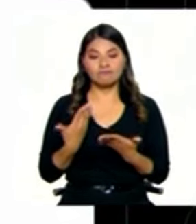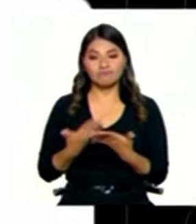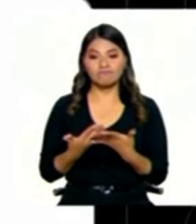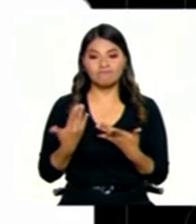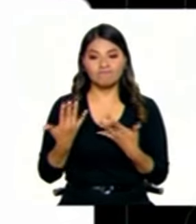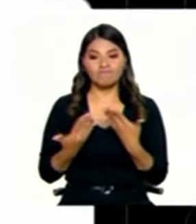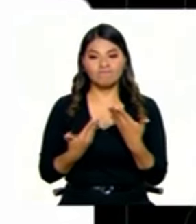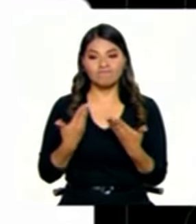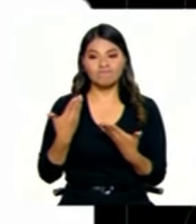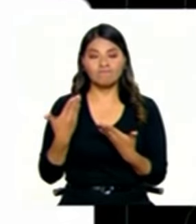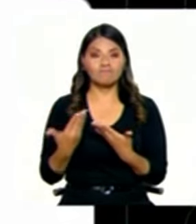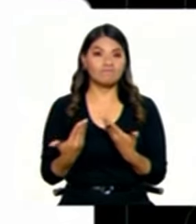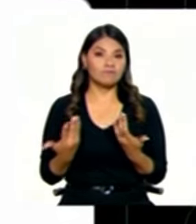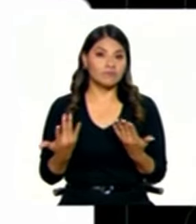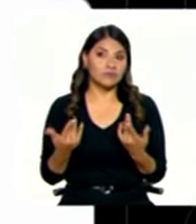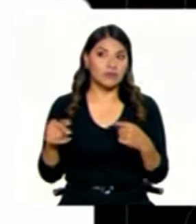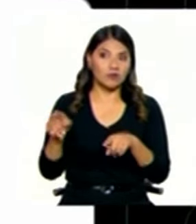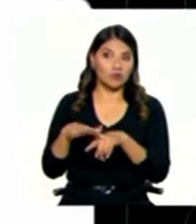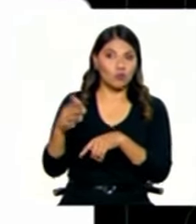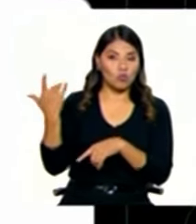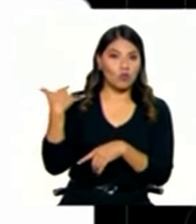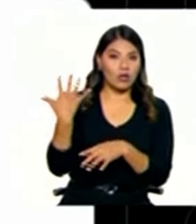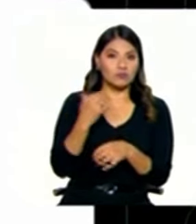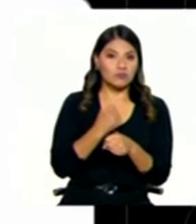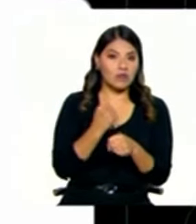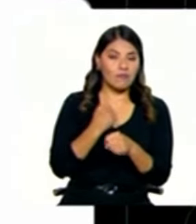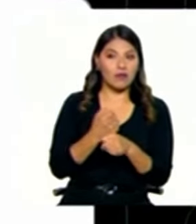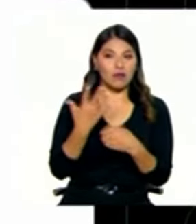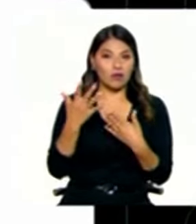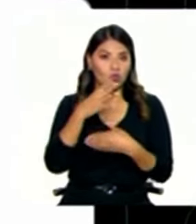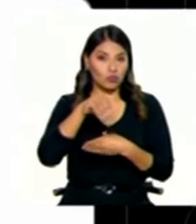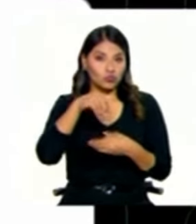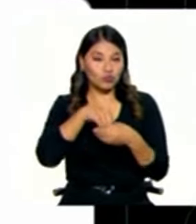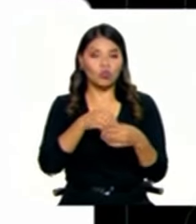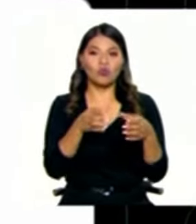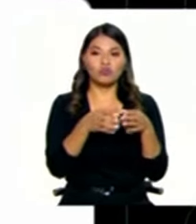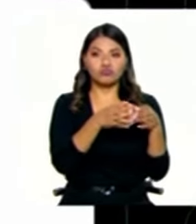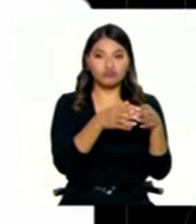acorta, digamos, el trabajo de la policía para la captura también de Vladimir Cerrón.